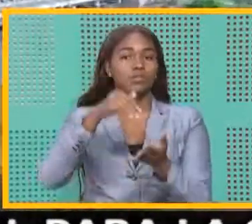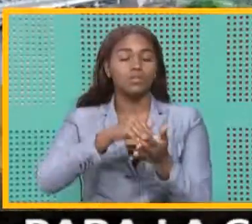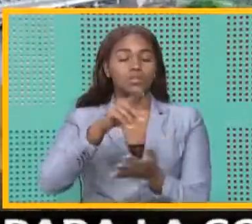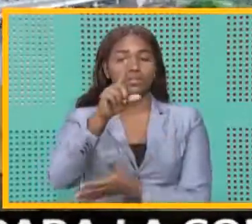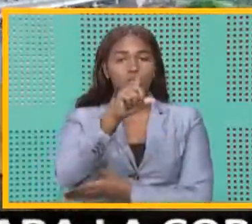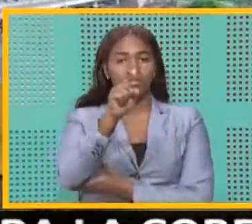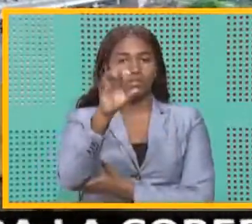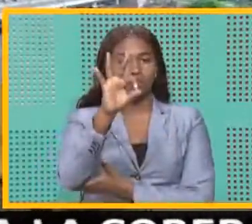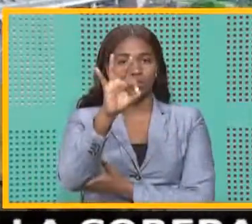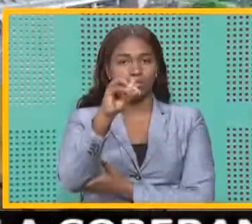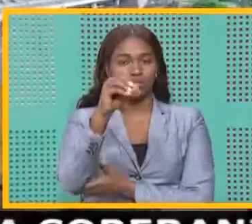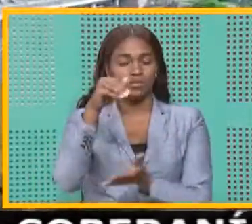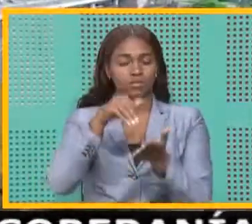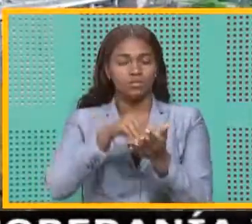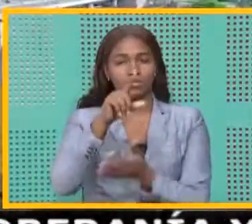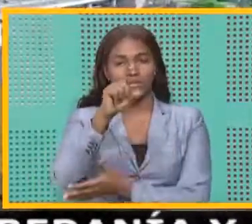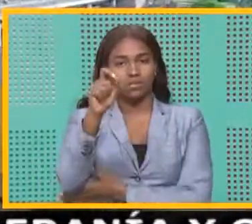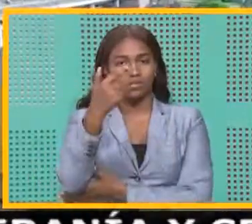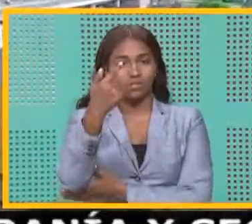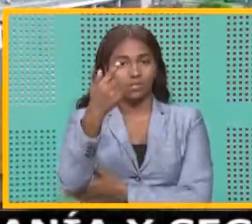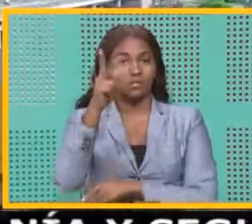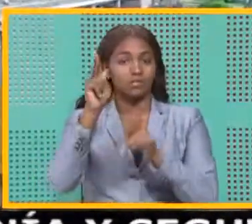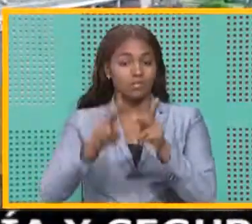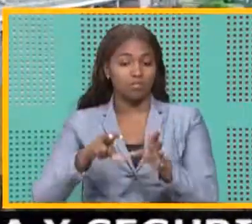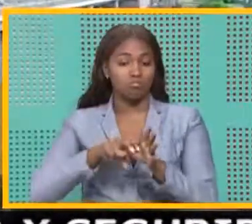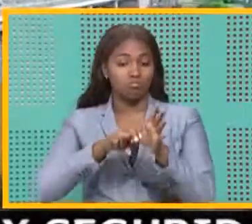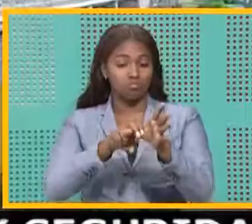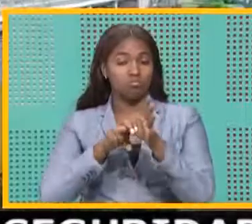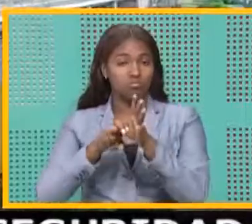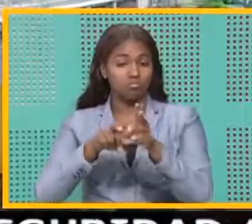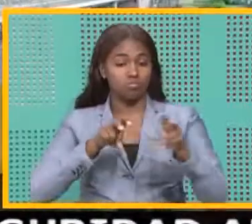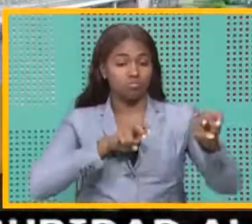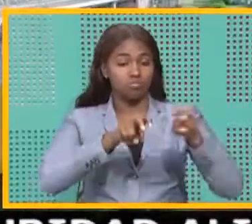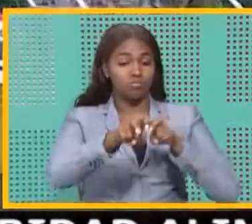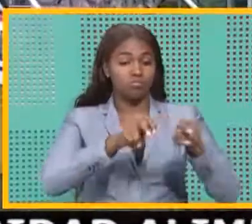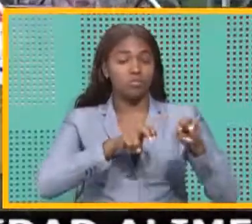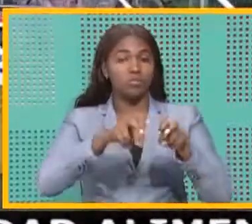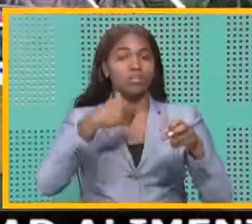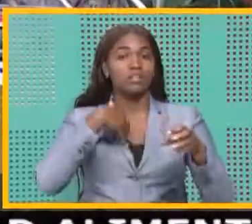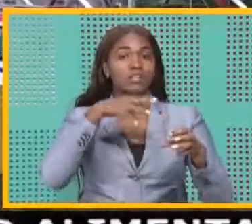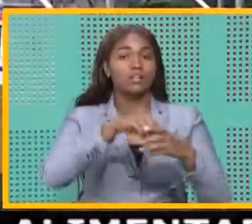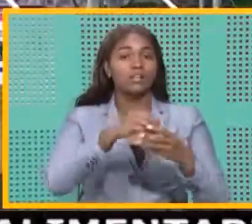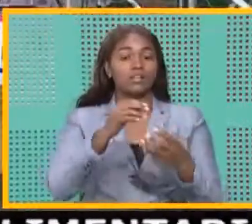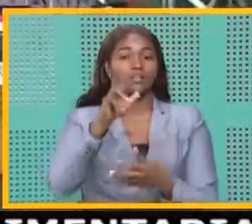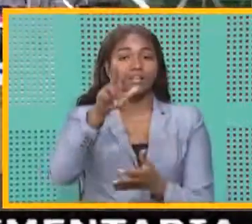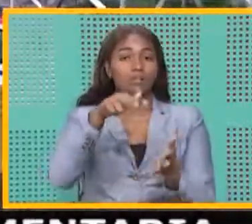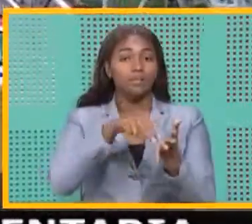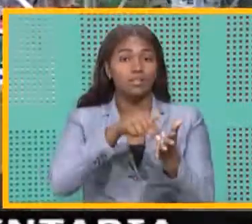89.190.121 usuarios. El teleférico de Santo Domingo movilizó